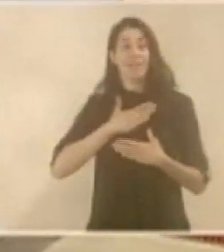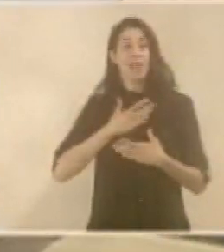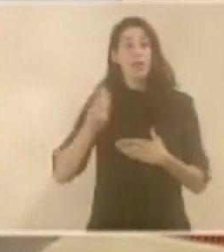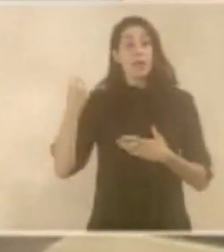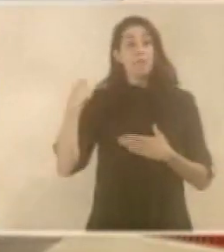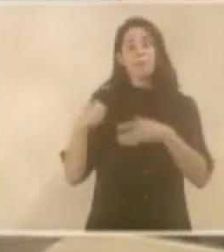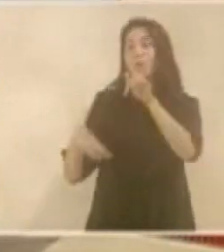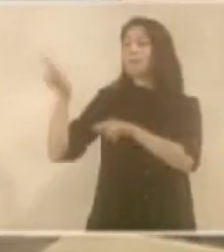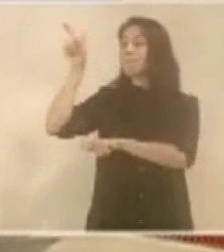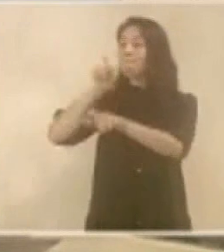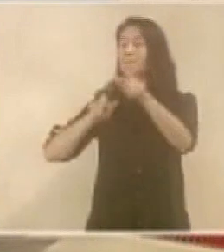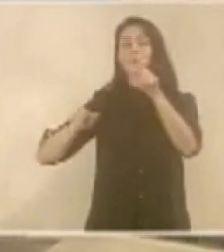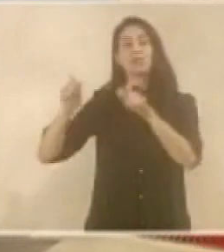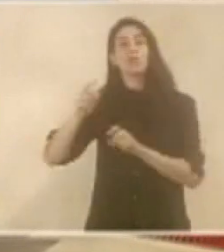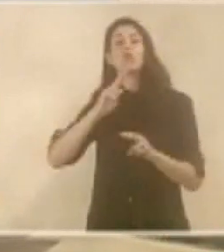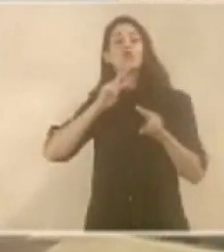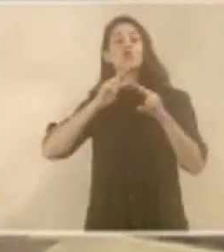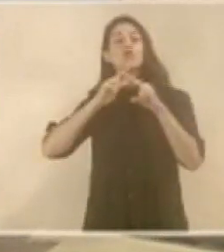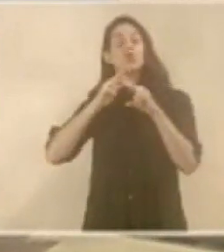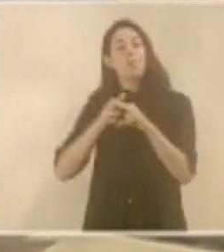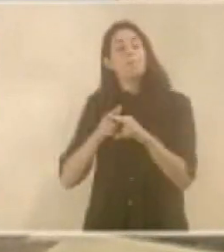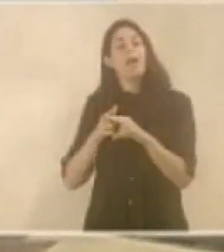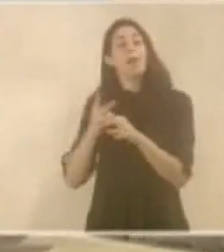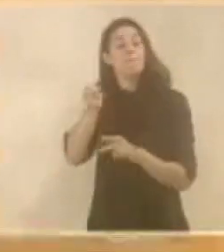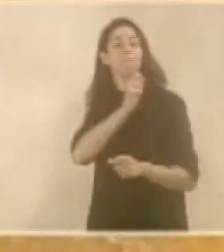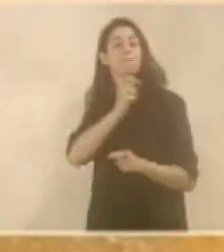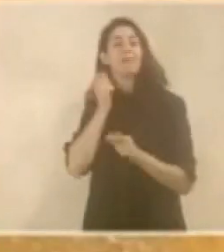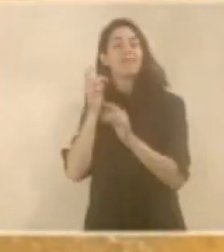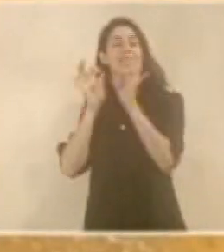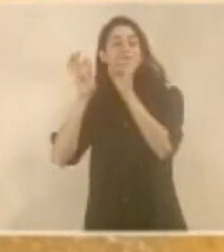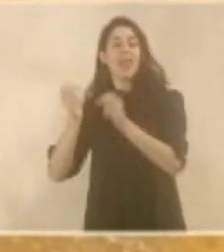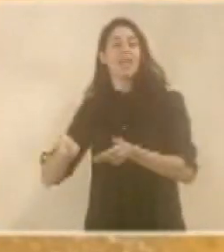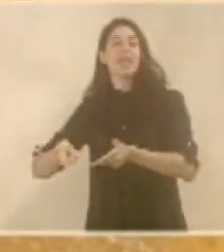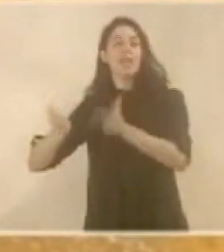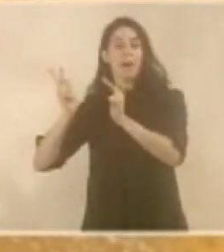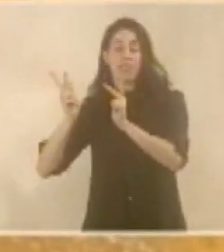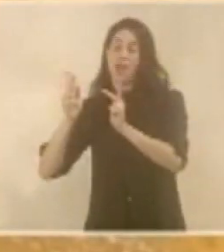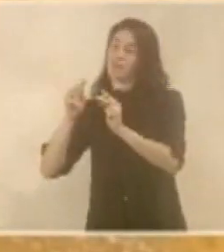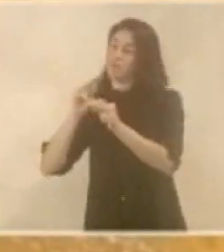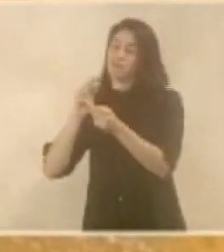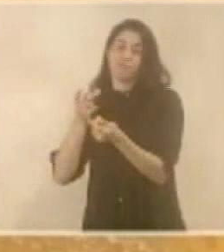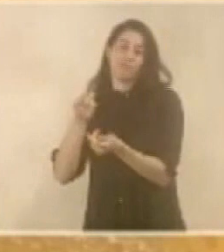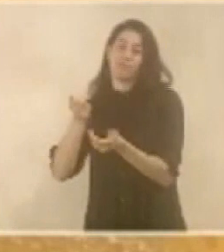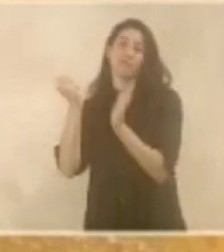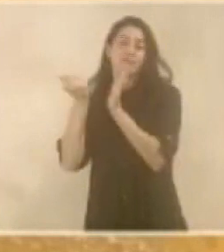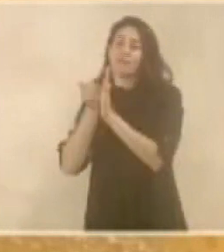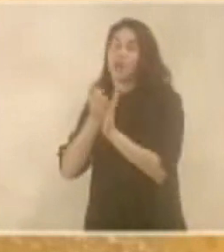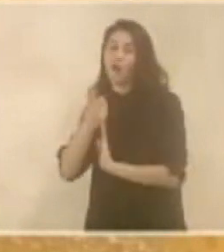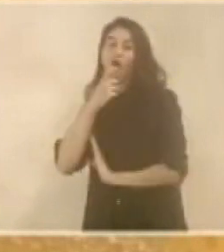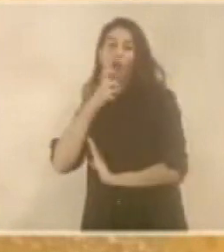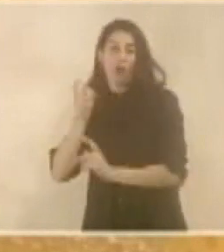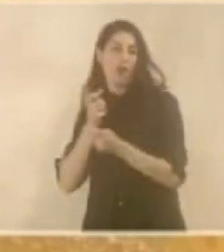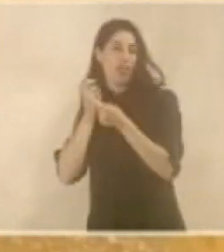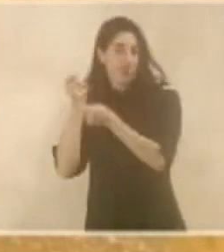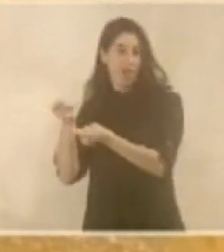llamados mártires de la libertad, los colorados, se asientan con firmeza en el sustrato ético de las democracias actuales y forman